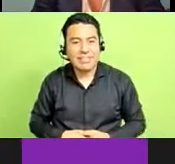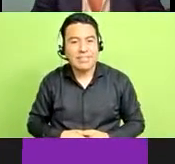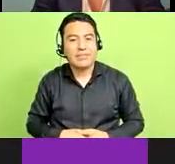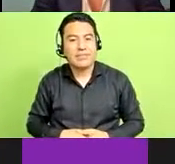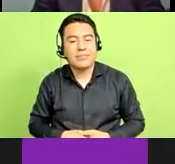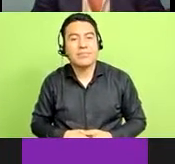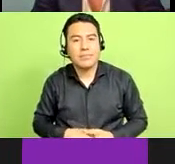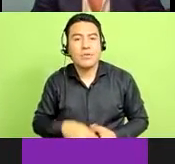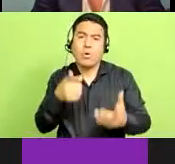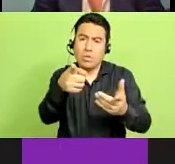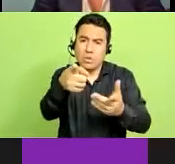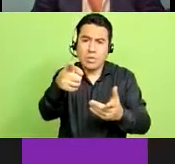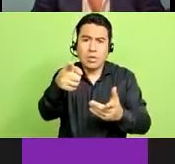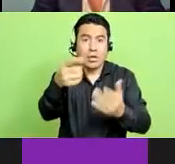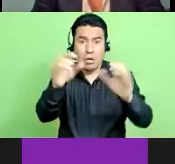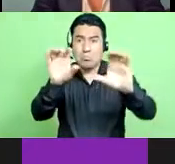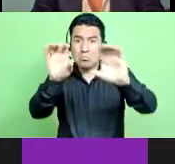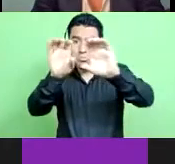las sesiones